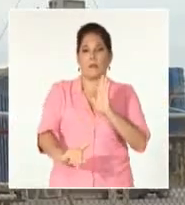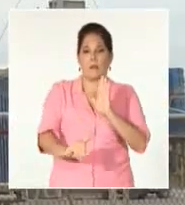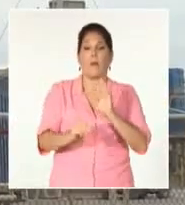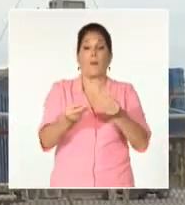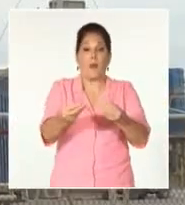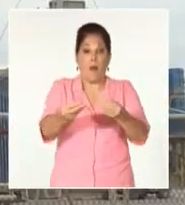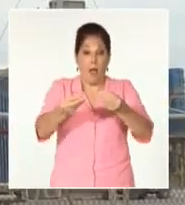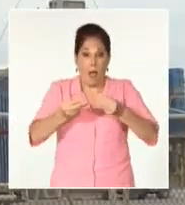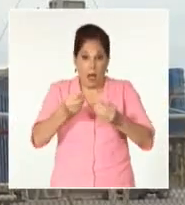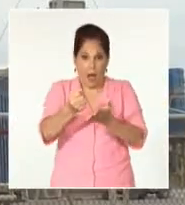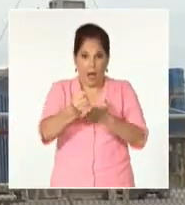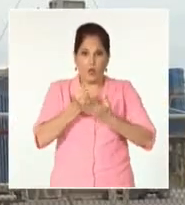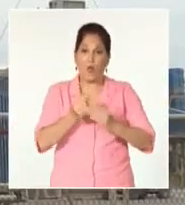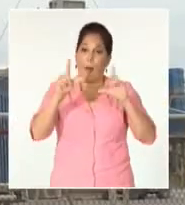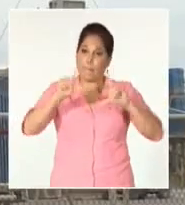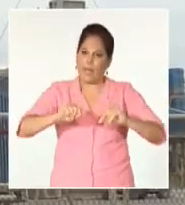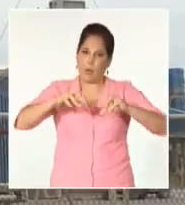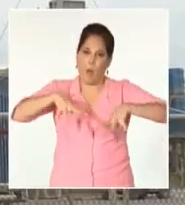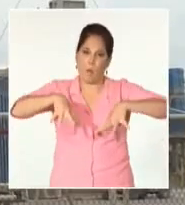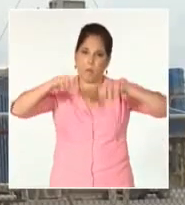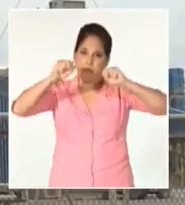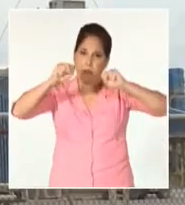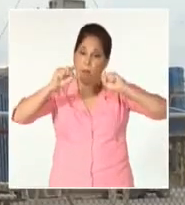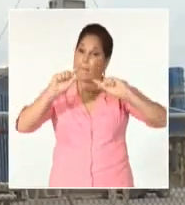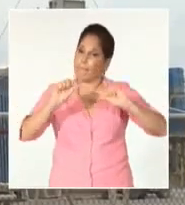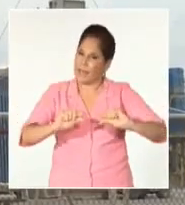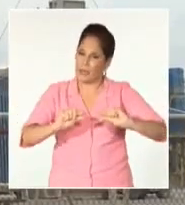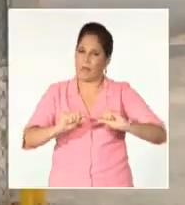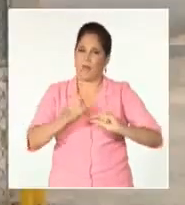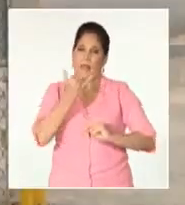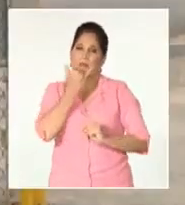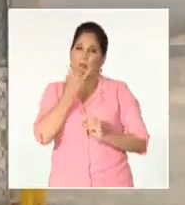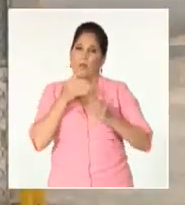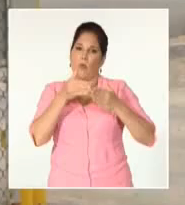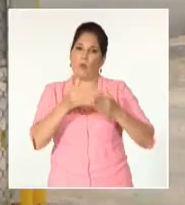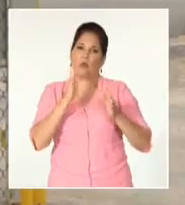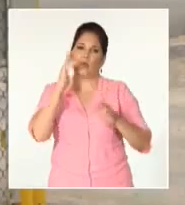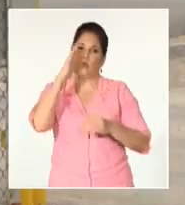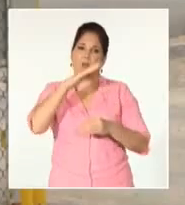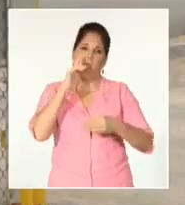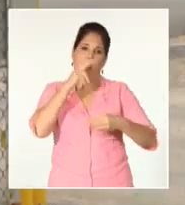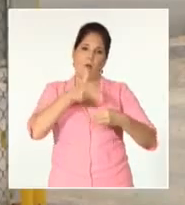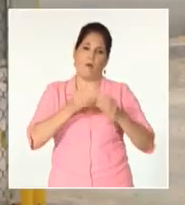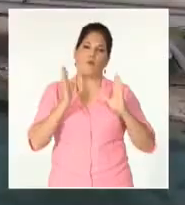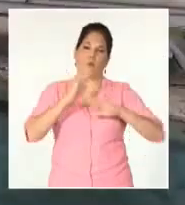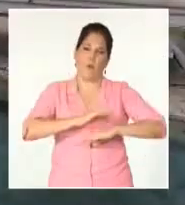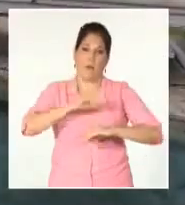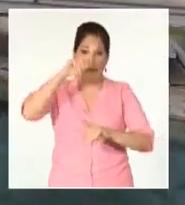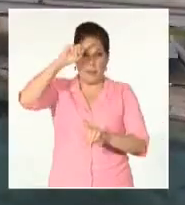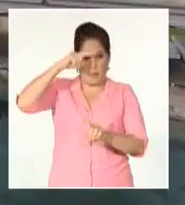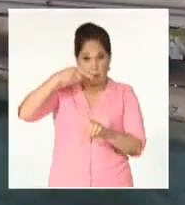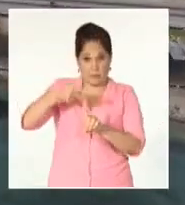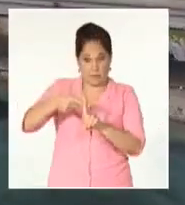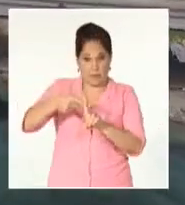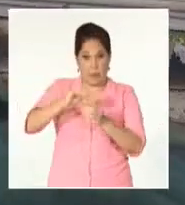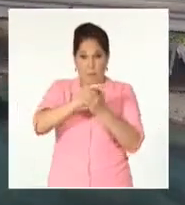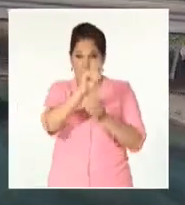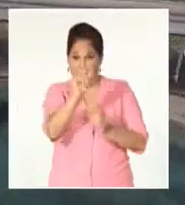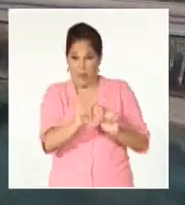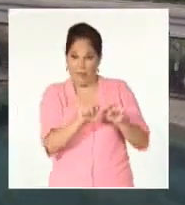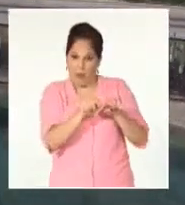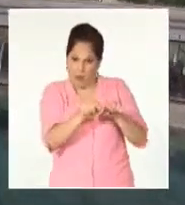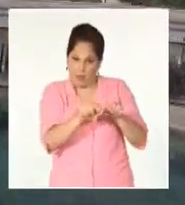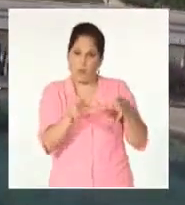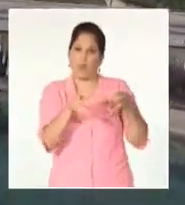contribuir a reducir apagones por déficit. En Santa Cruz del Norte, Mayabeque, Lázaro